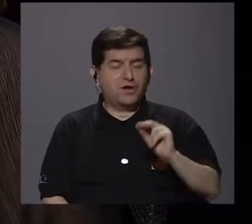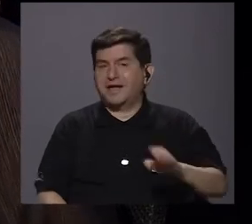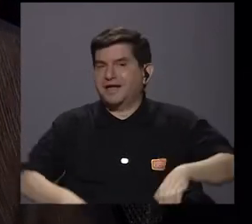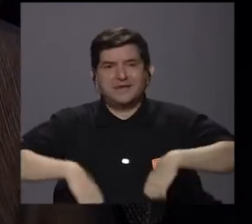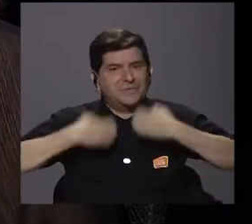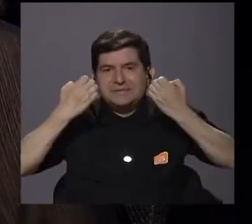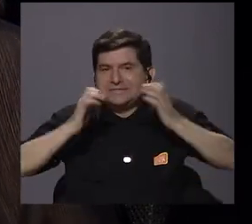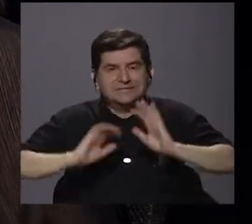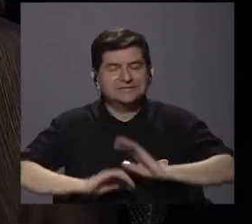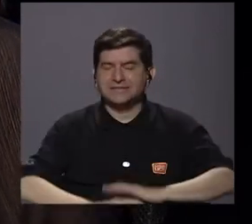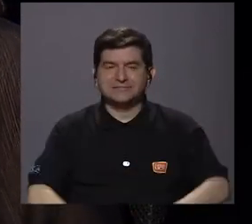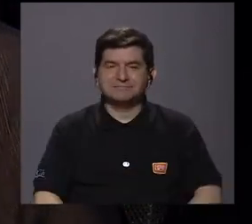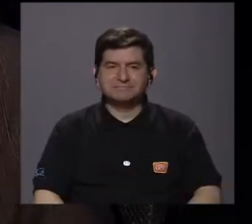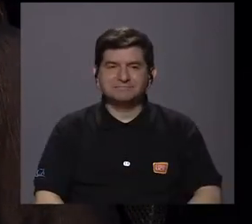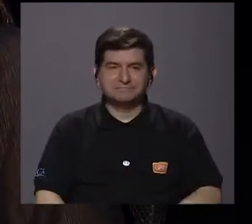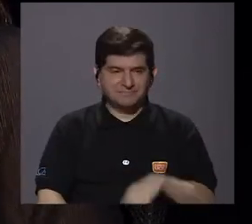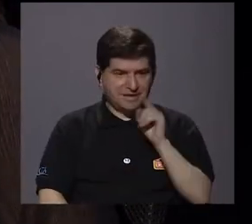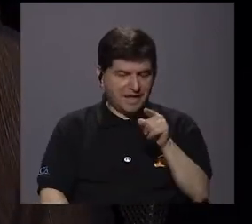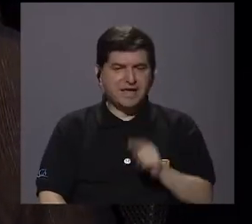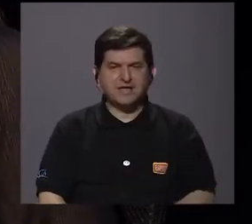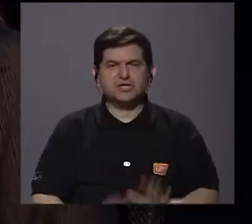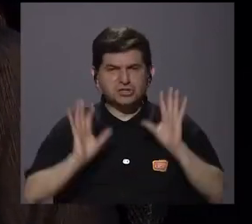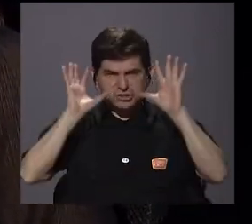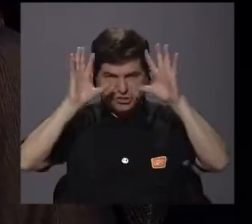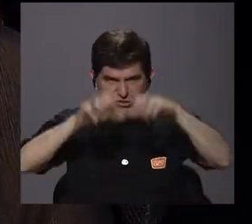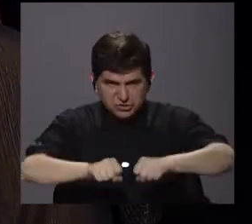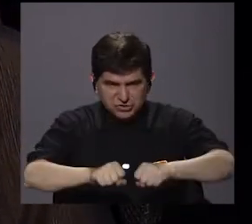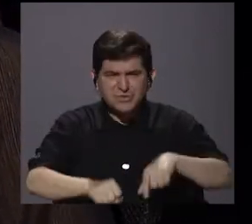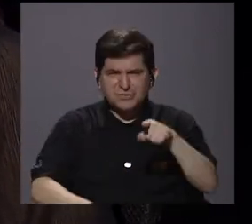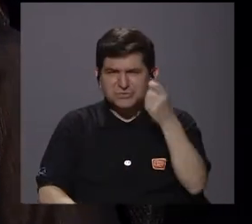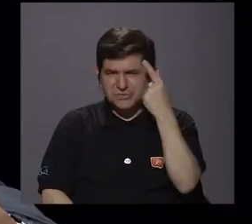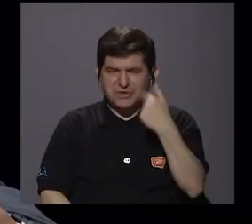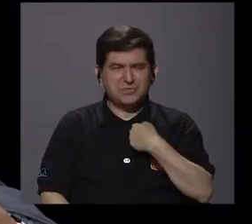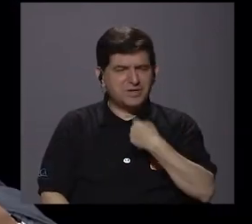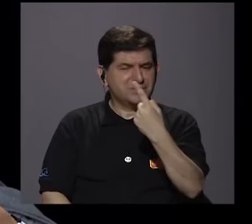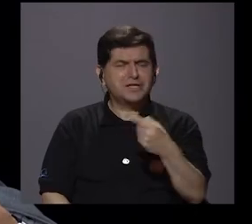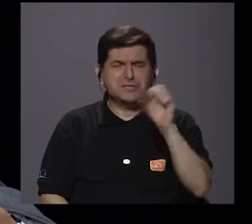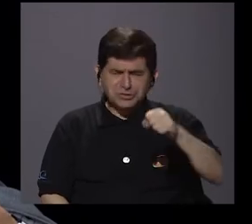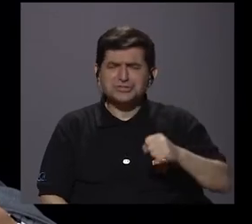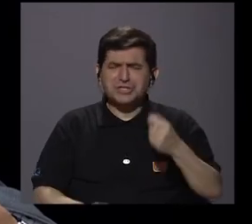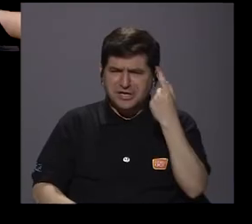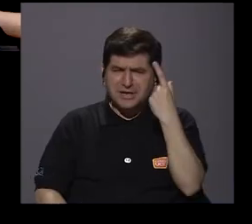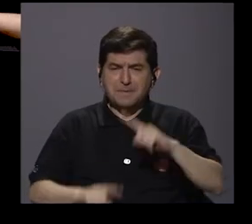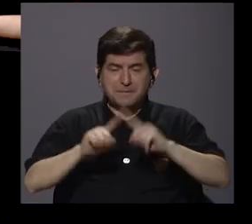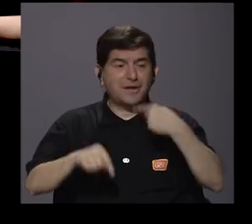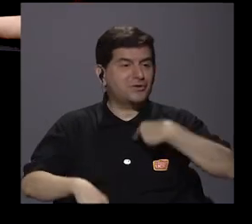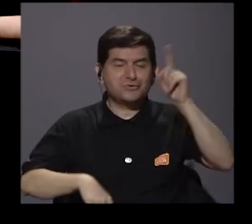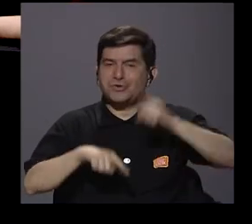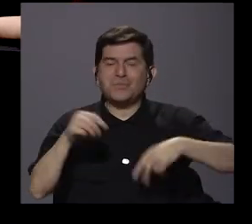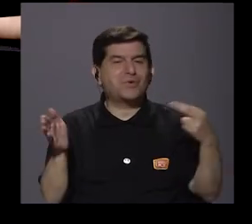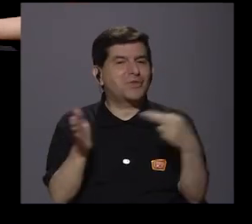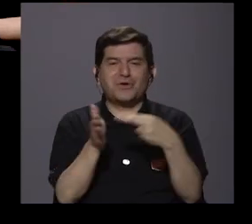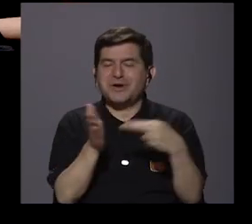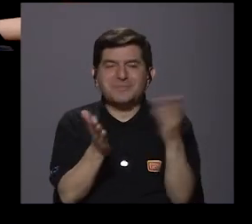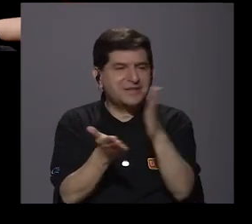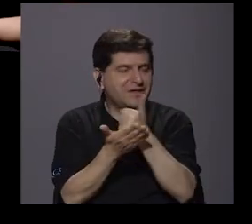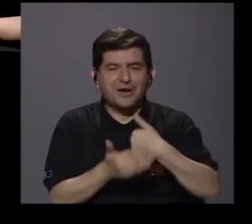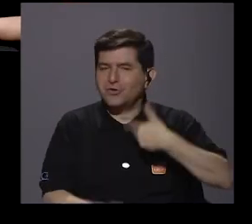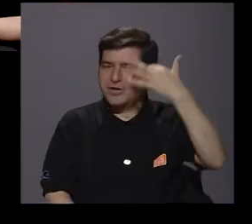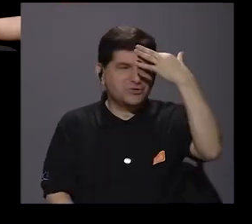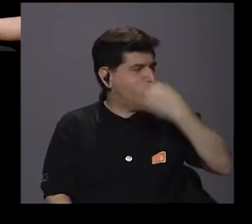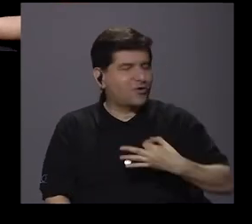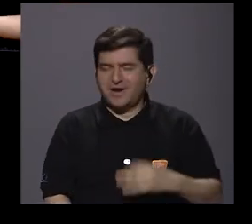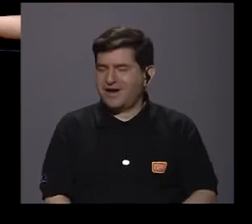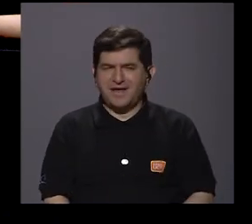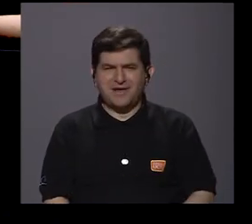no existe. Ellos se metieron... ¿Usted me entiende lo que le quiero decir? Claro que lo entiendo, pero yo no puedo repetir algo en lo cual